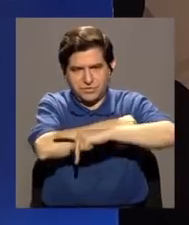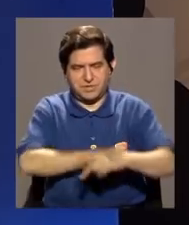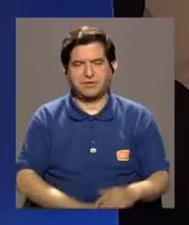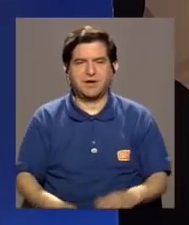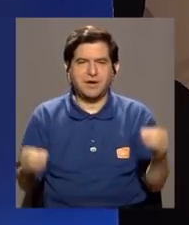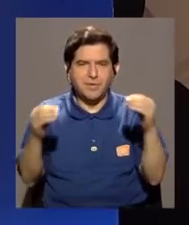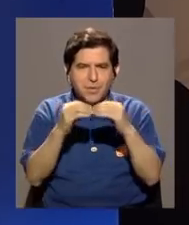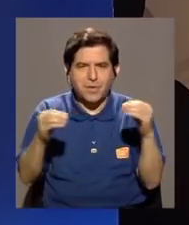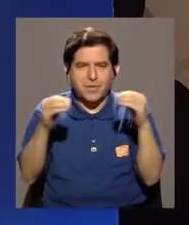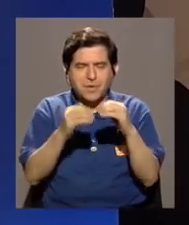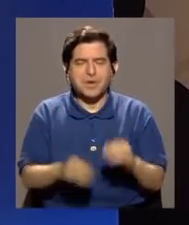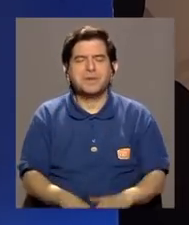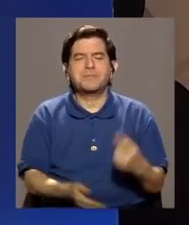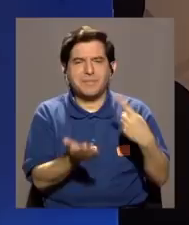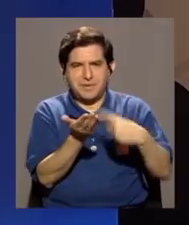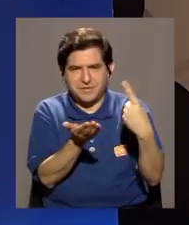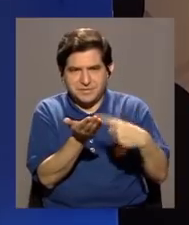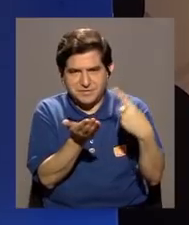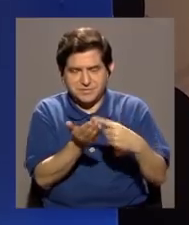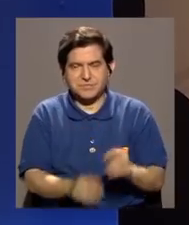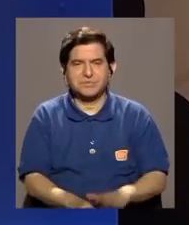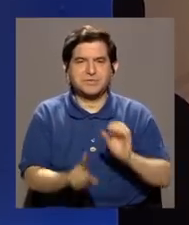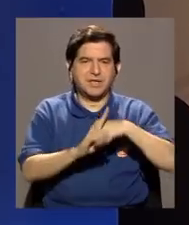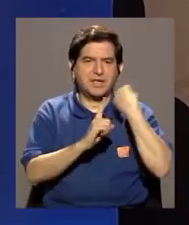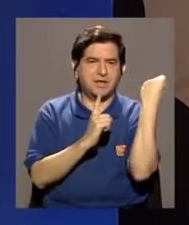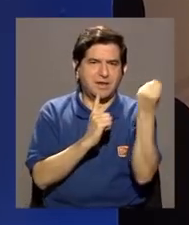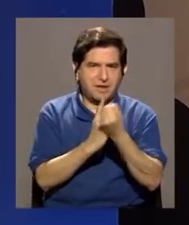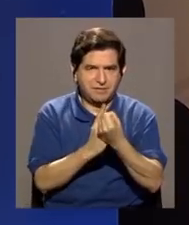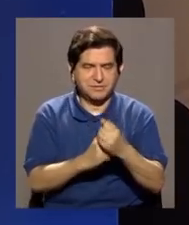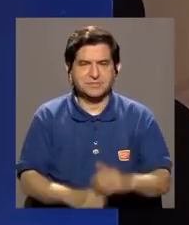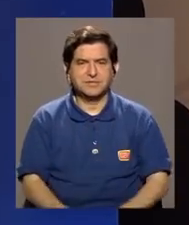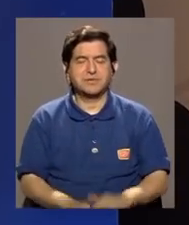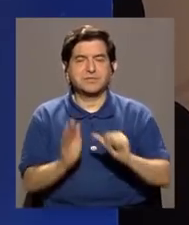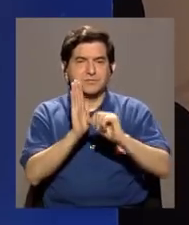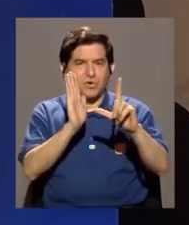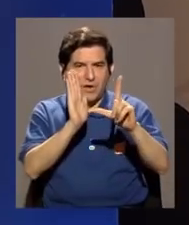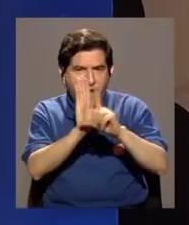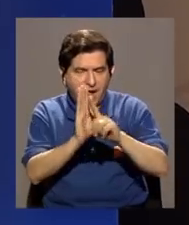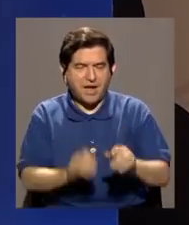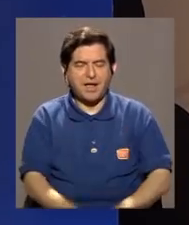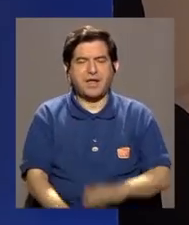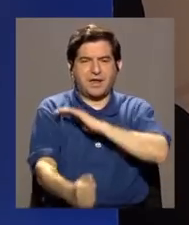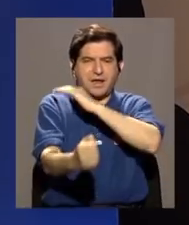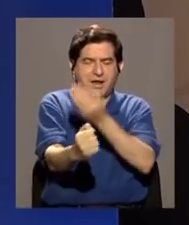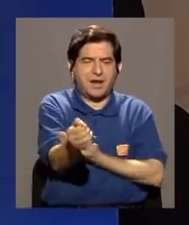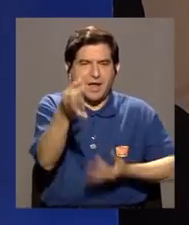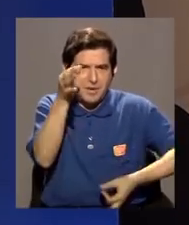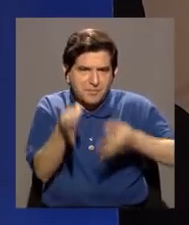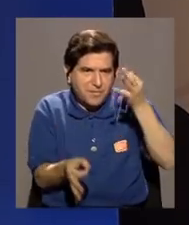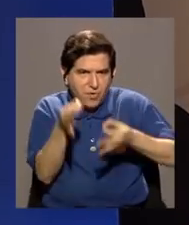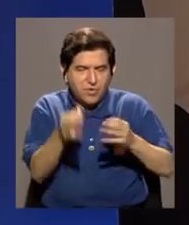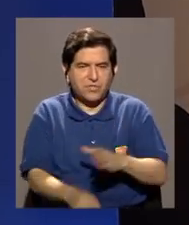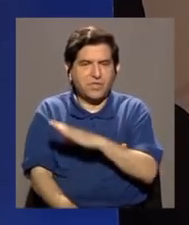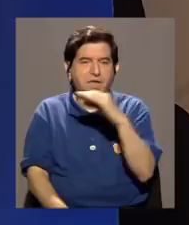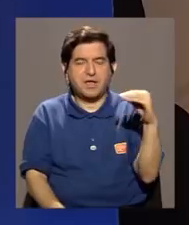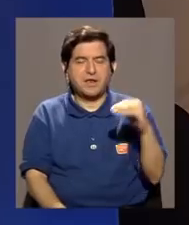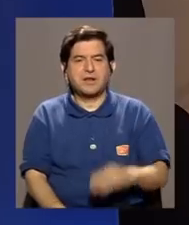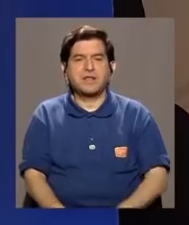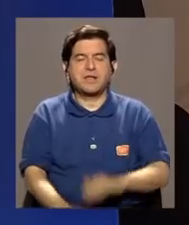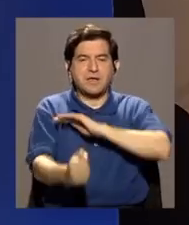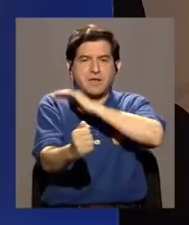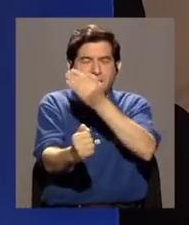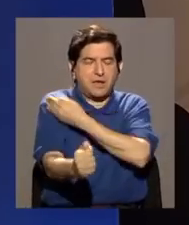y cada vez más que discutir ante un escenario en qué asamblea legislativa por judicial y